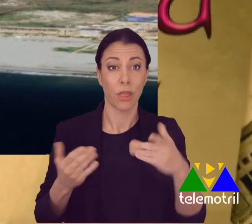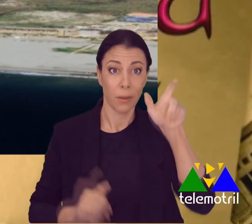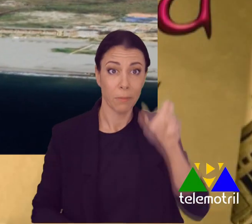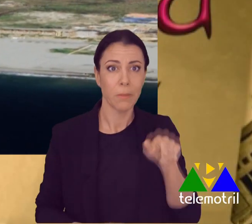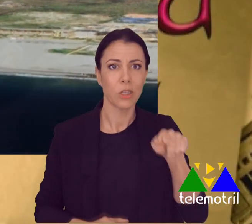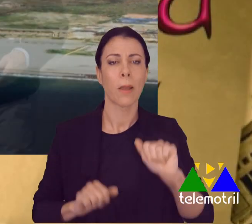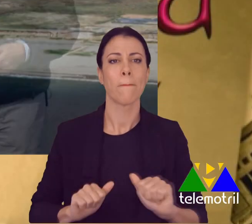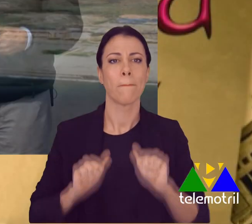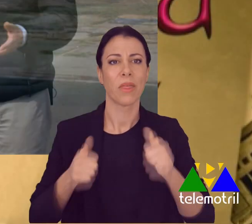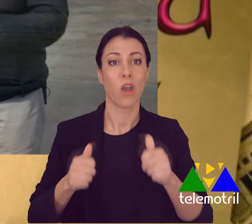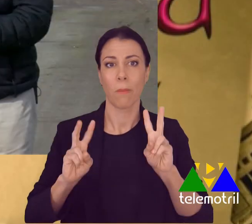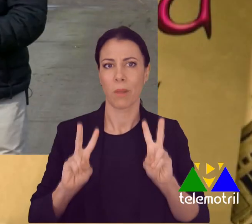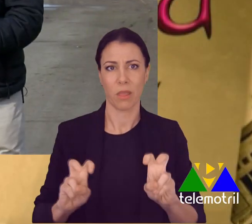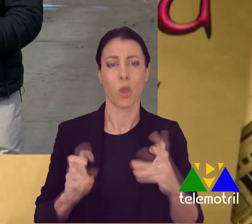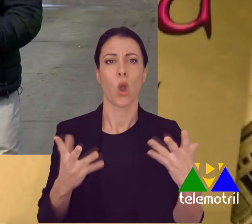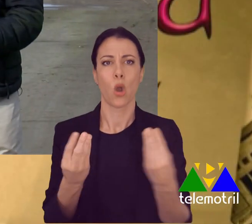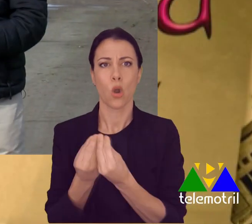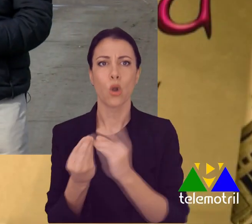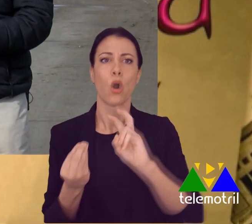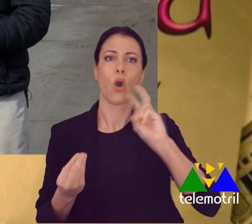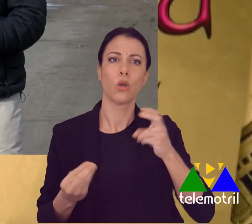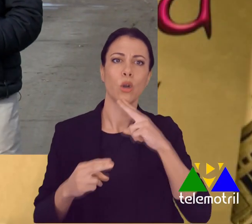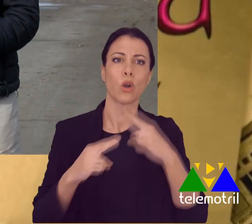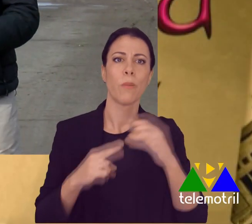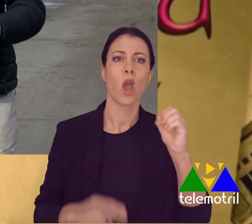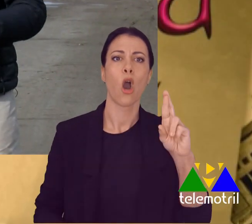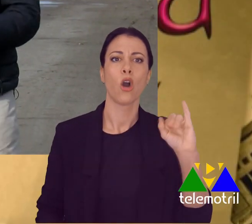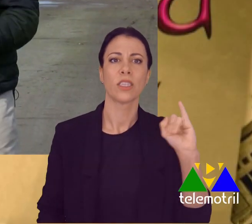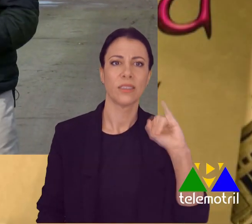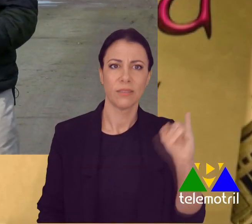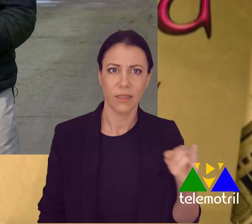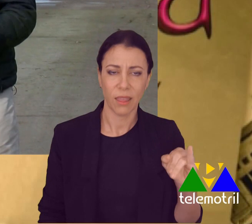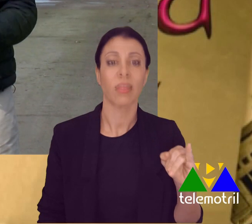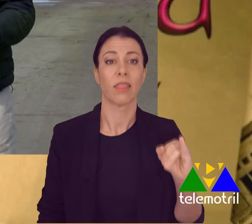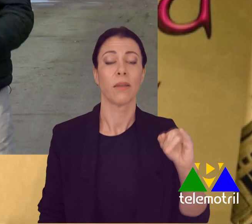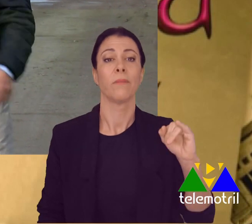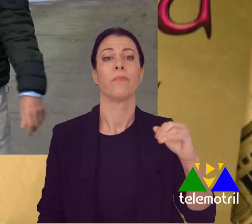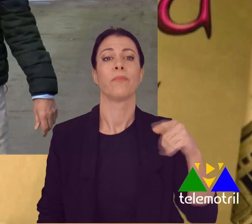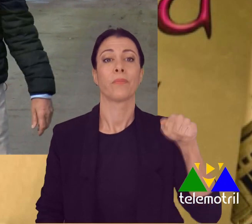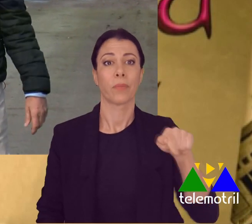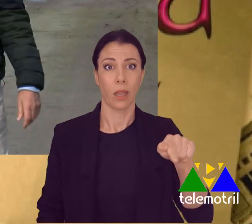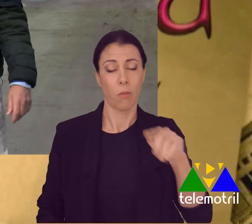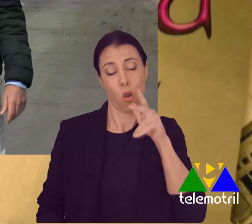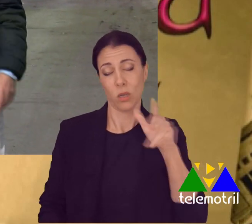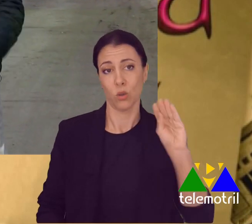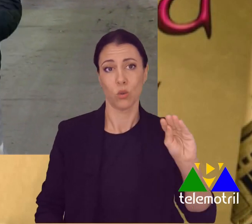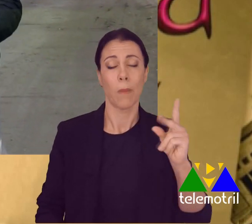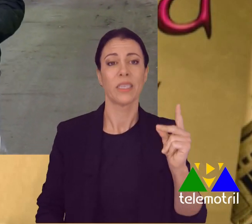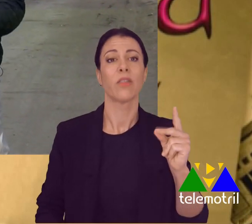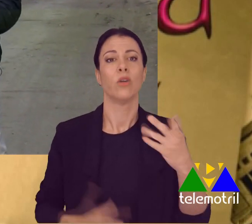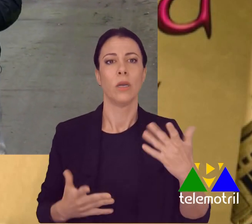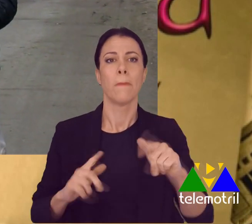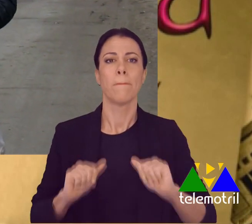que empezó al principio junto con Ortiz del Barco, otro de los, Manuel Rodríguez Martín, Ortiz del Barco de seudónimo, que fueron los